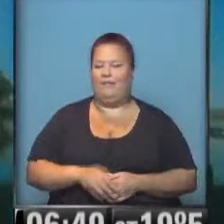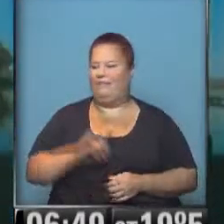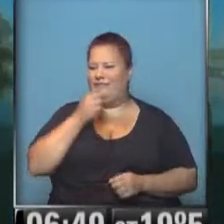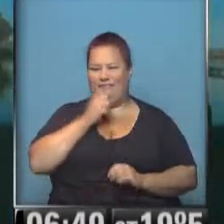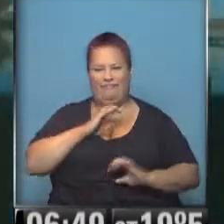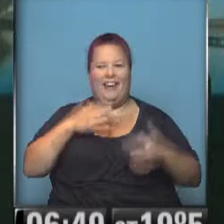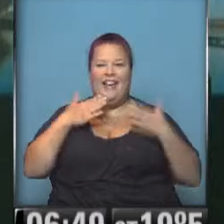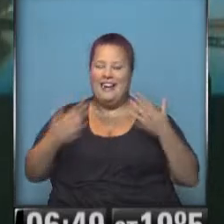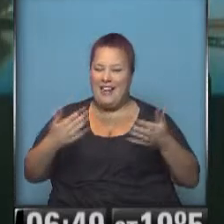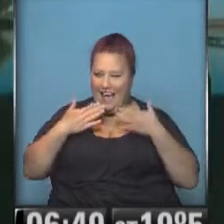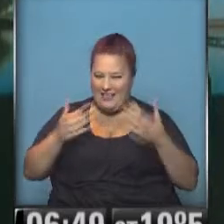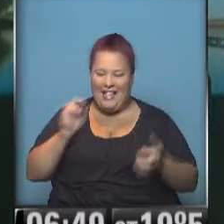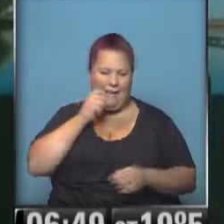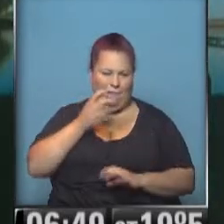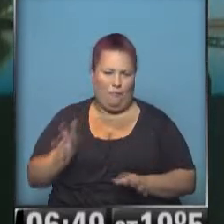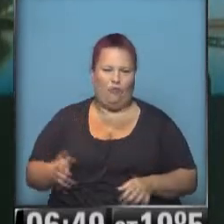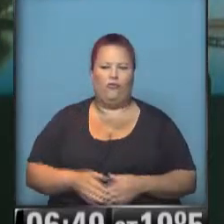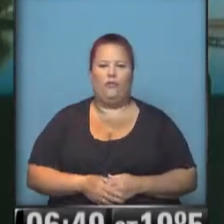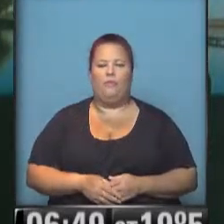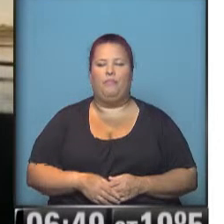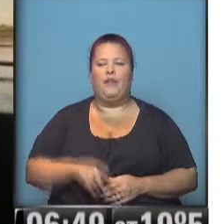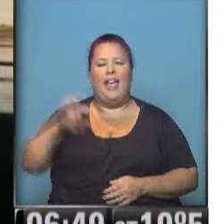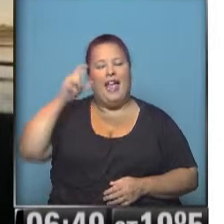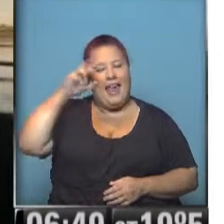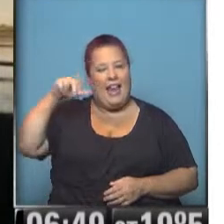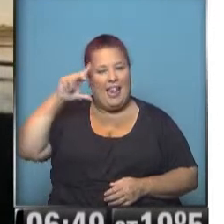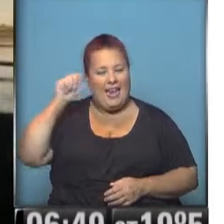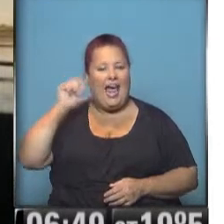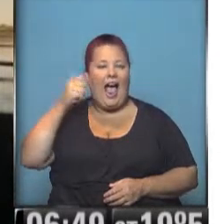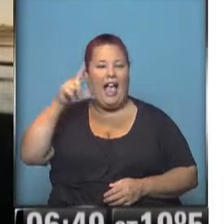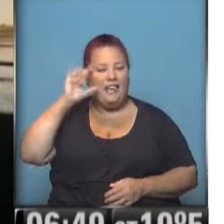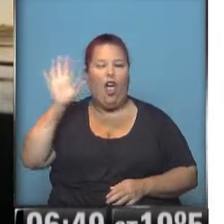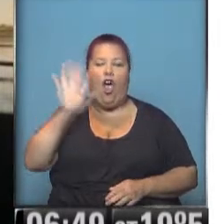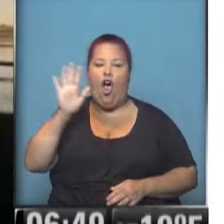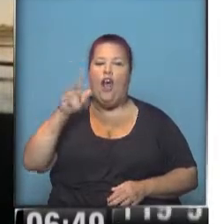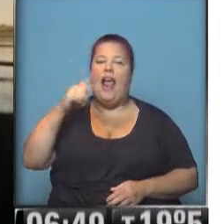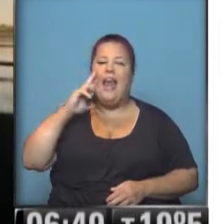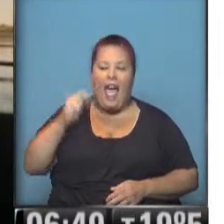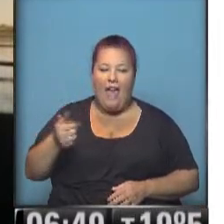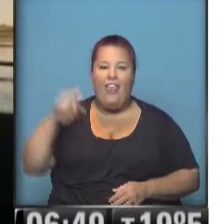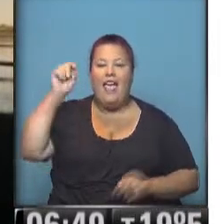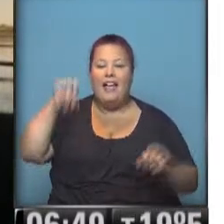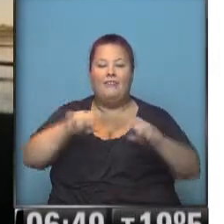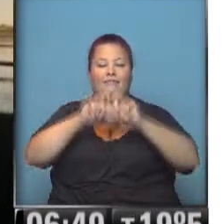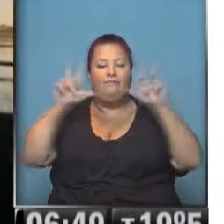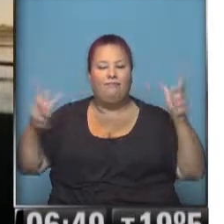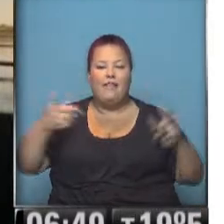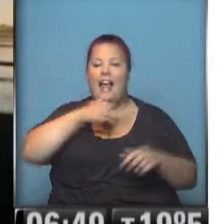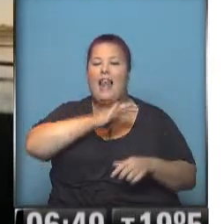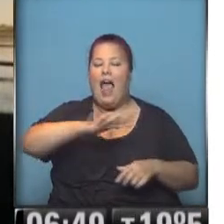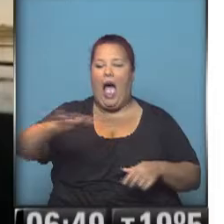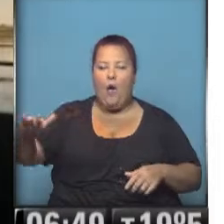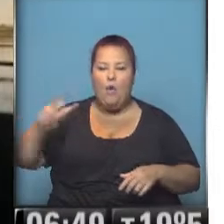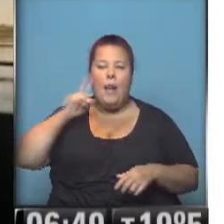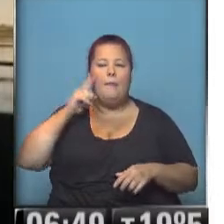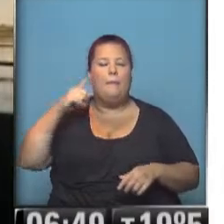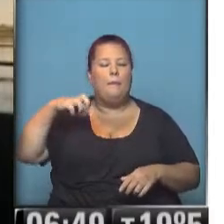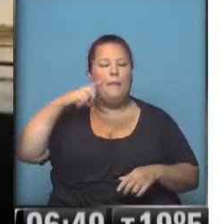fantástico, gracias, una belleza. Elena Gallego, hola Nadia, 630. Esta imagen es de Laguna Las Encadenadas